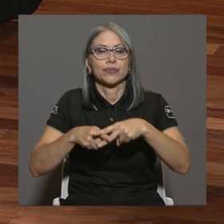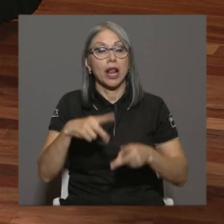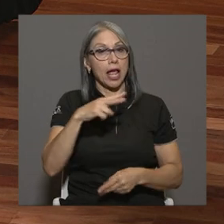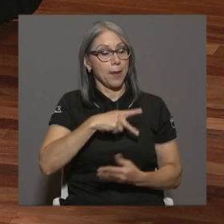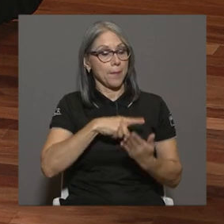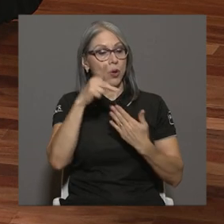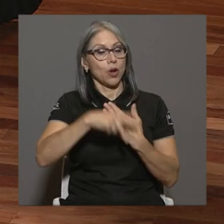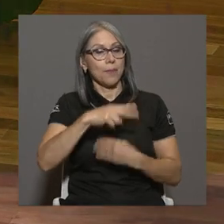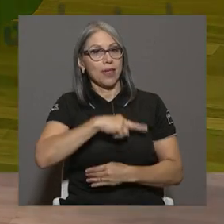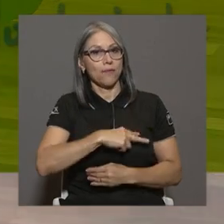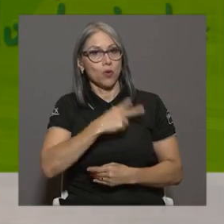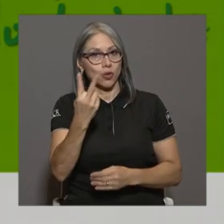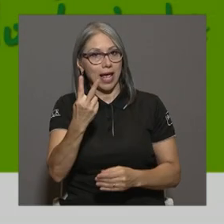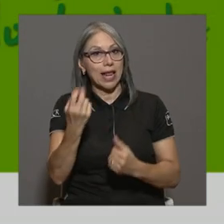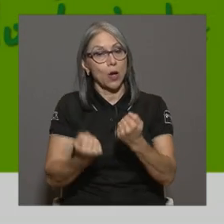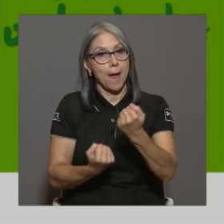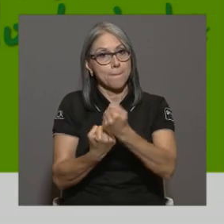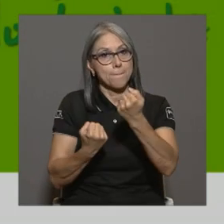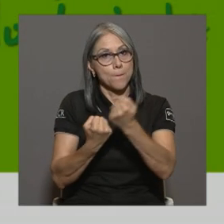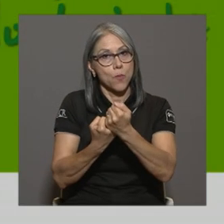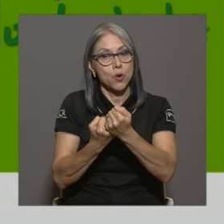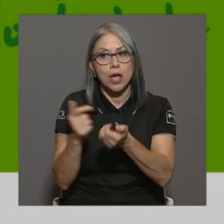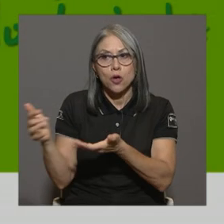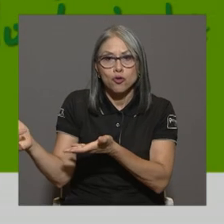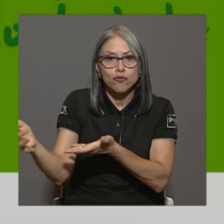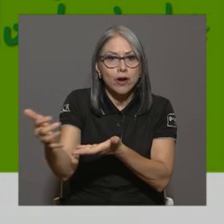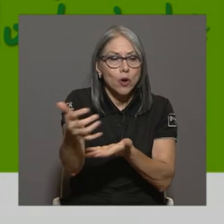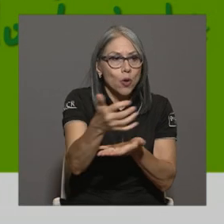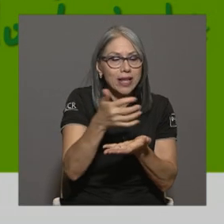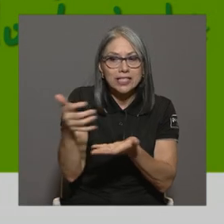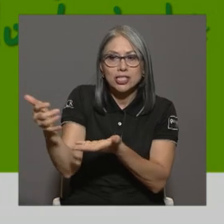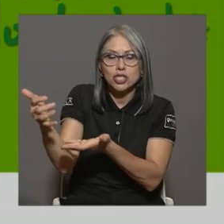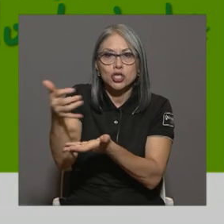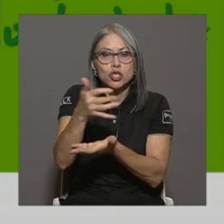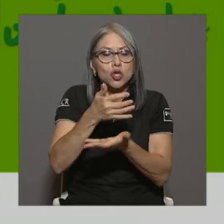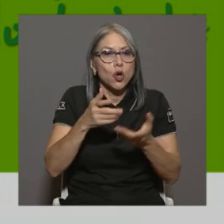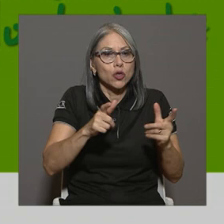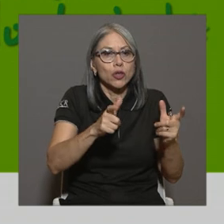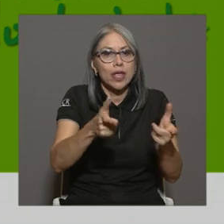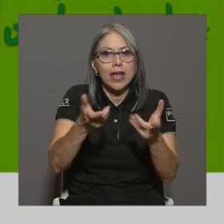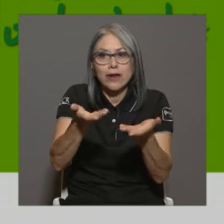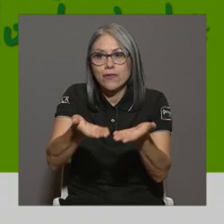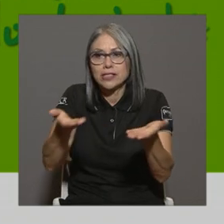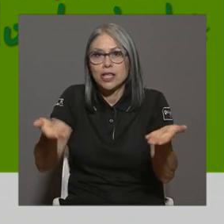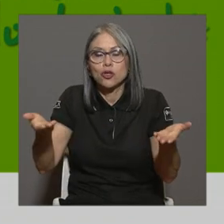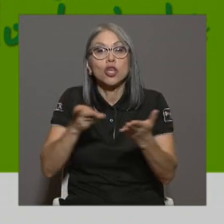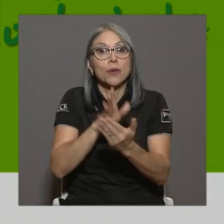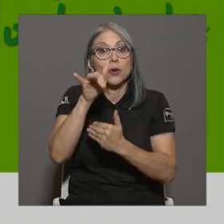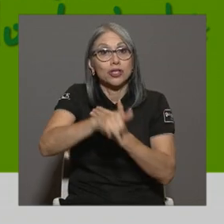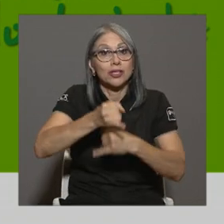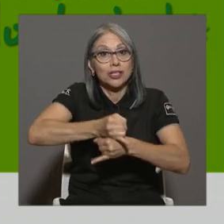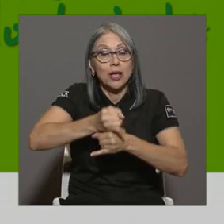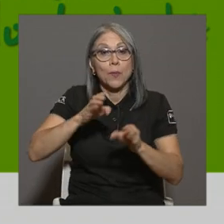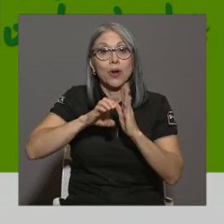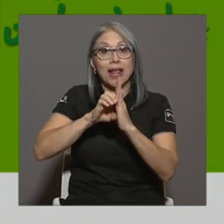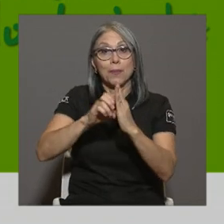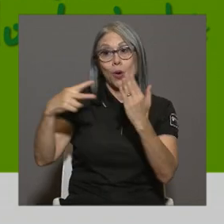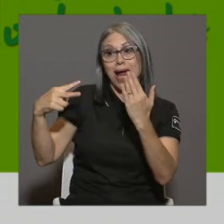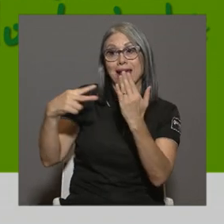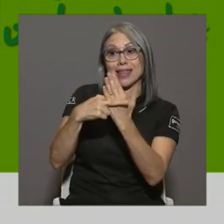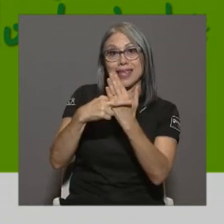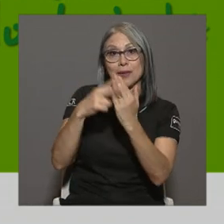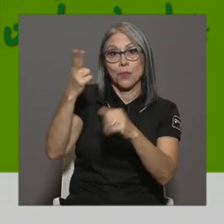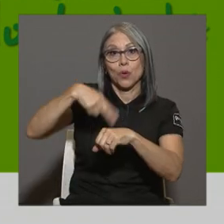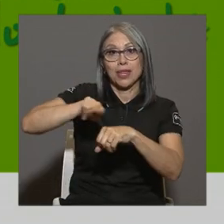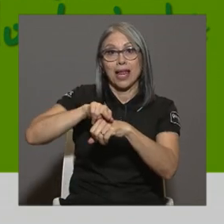ha brindado apoyo en campañas de recolección de residuos y a proyectos institucionales como el Jardín Botánico Lancaster y